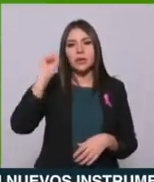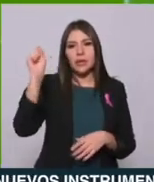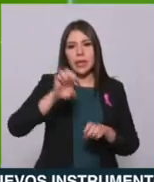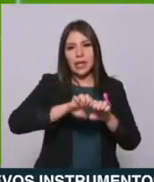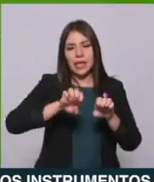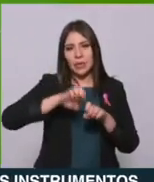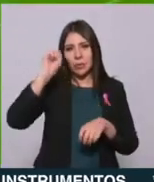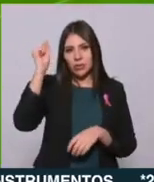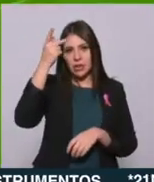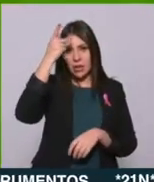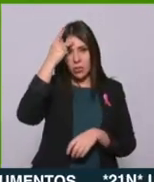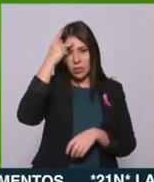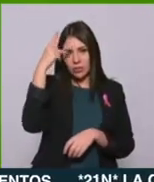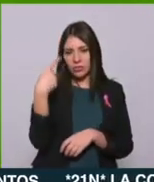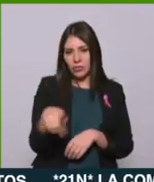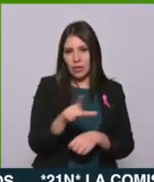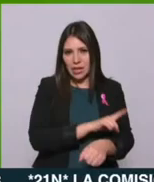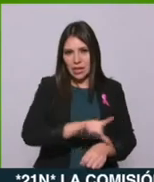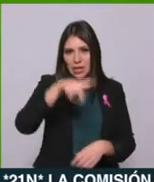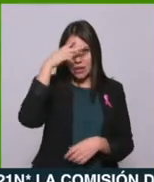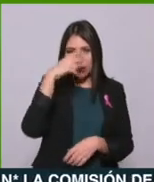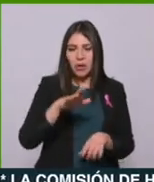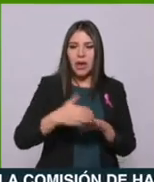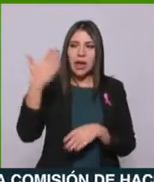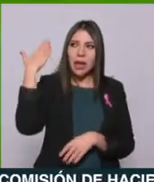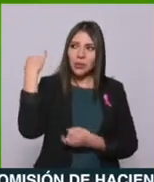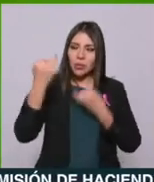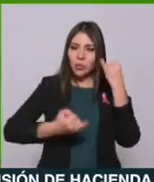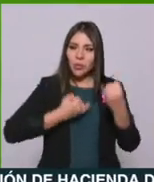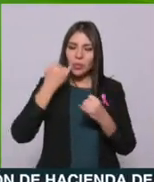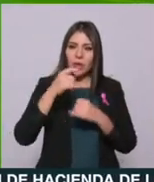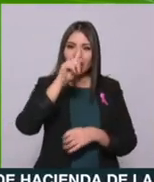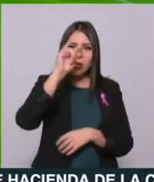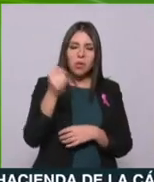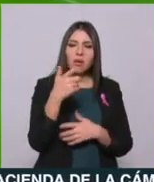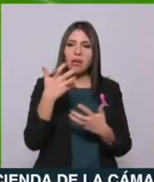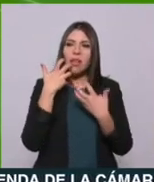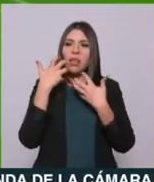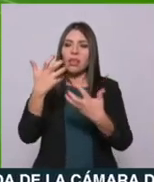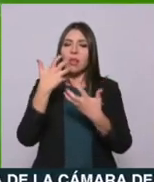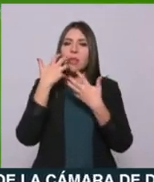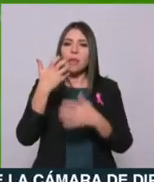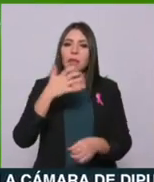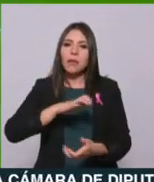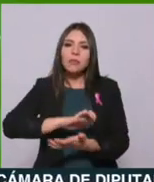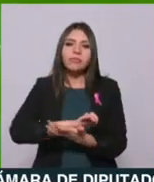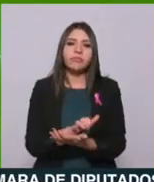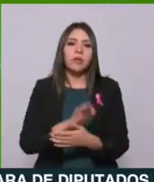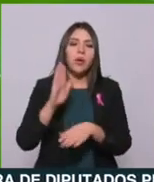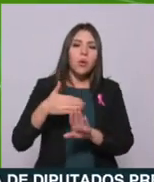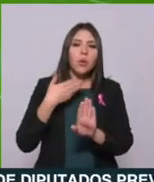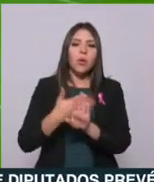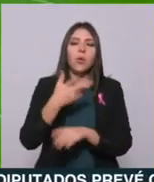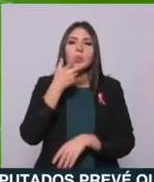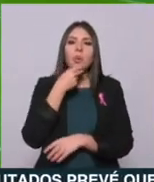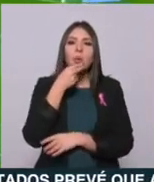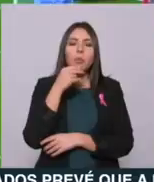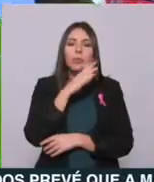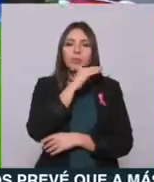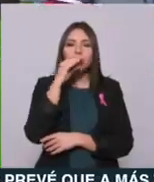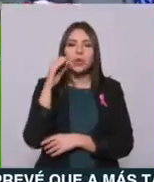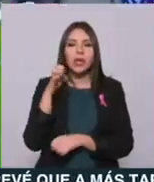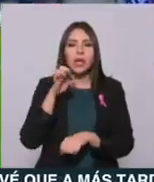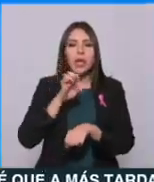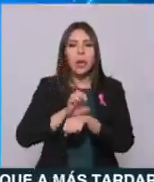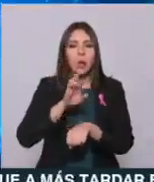Liga MX, luego de que en el partido contra Xolos de Tijuana se presentaran gritos racistas en contra del delantero ecuatoriano Miller Bolaños en el estadio